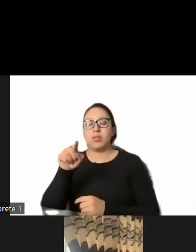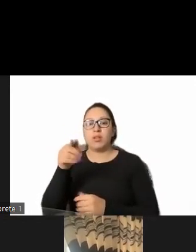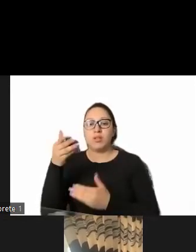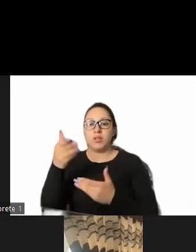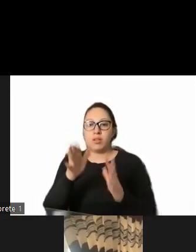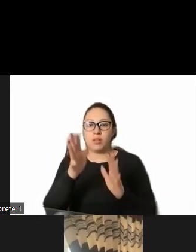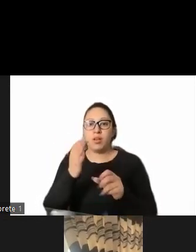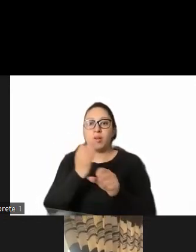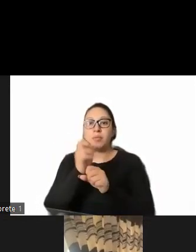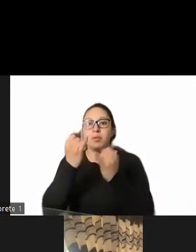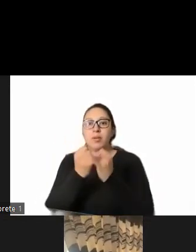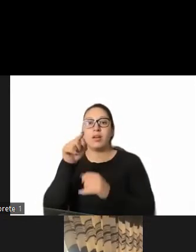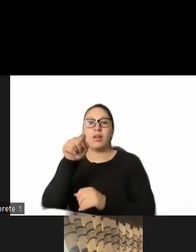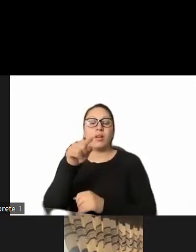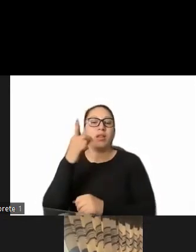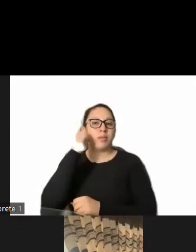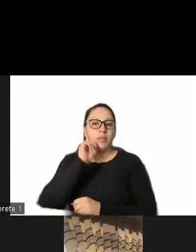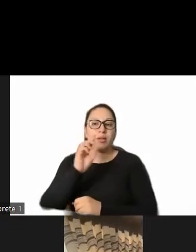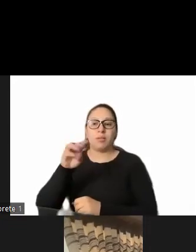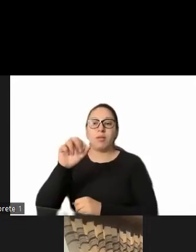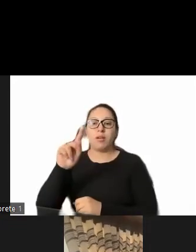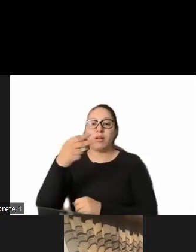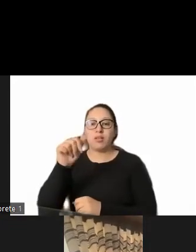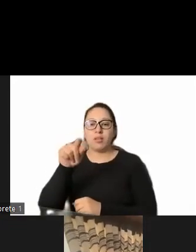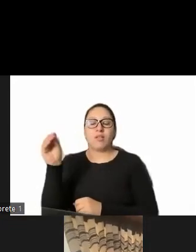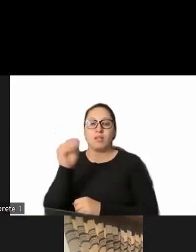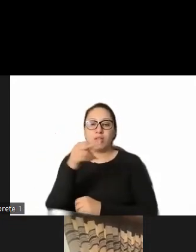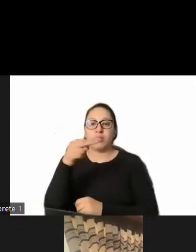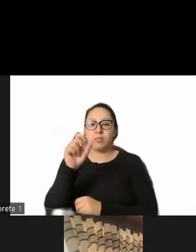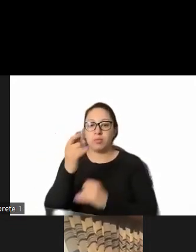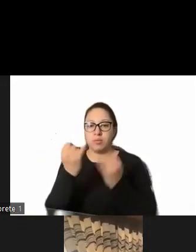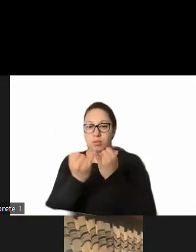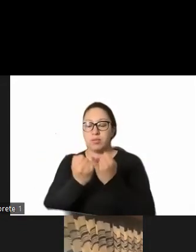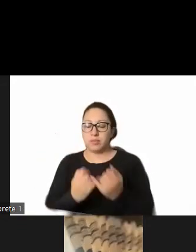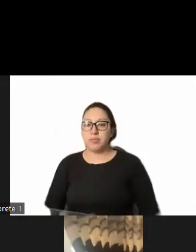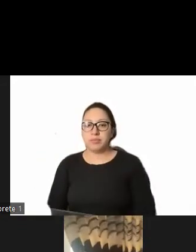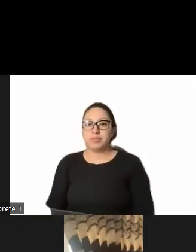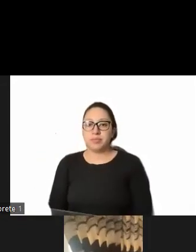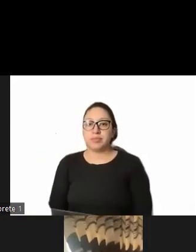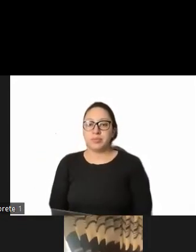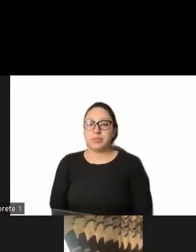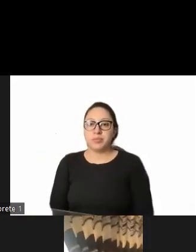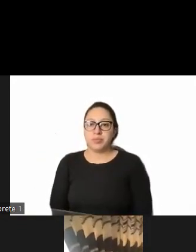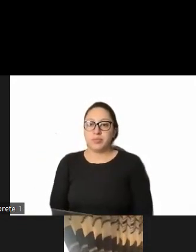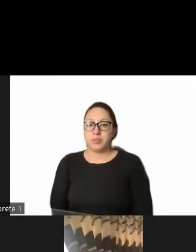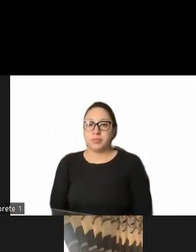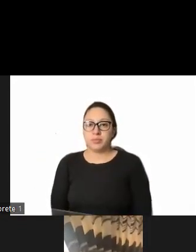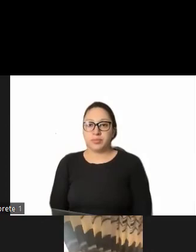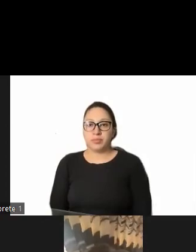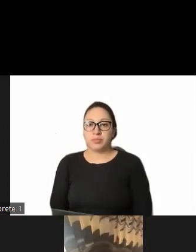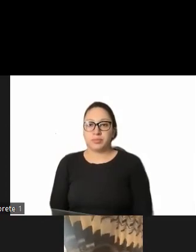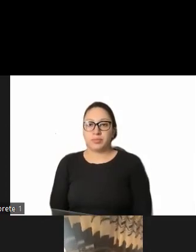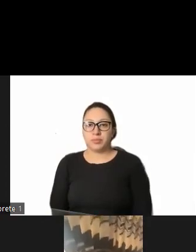favor? Porque me sacó la sesión. Sí, diputada. Gracias. Asistencia de la diputada Marta Soledad Ávila Ventura, con mucho